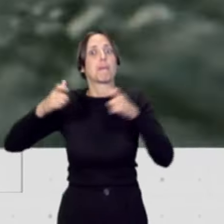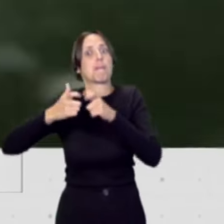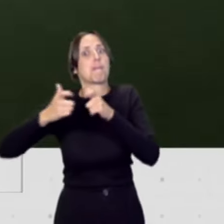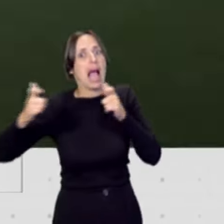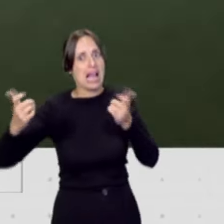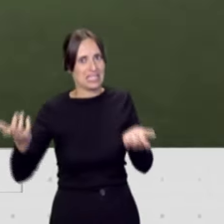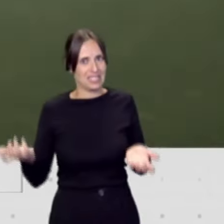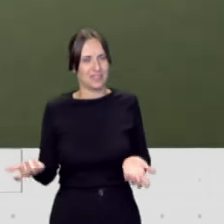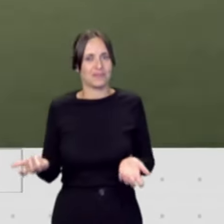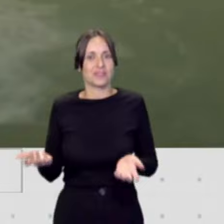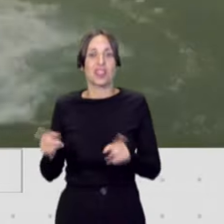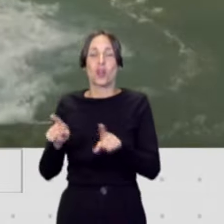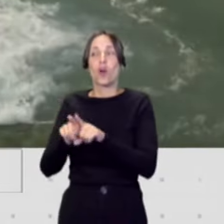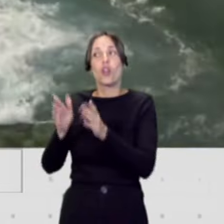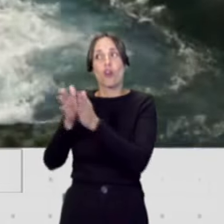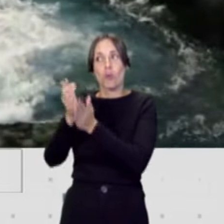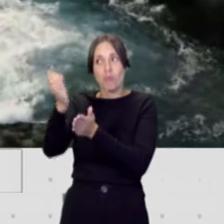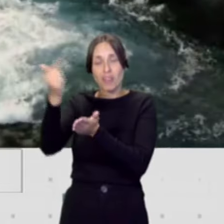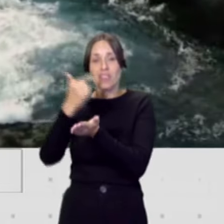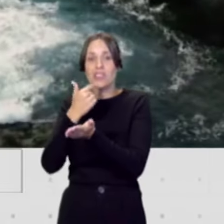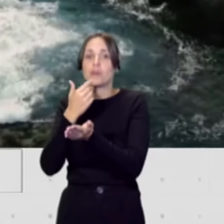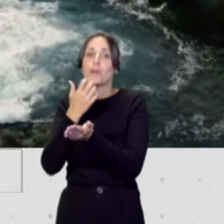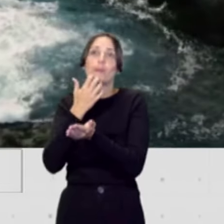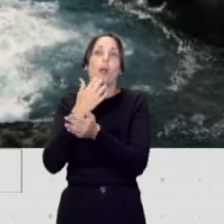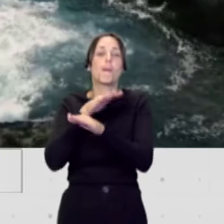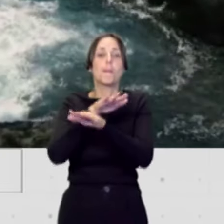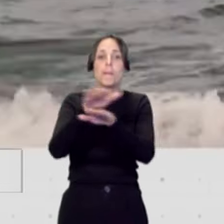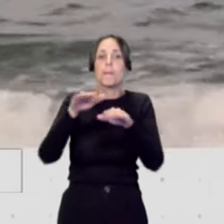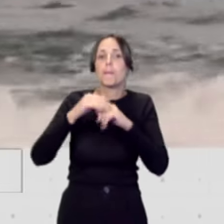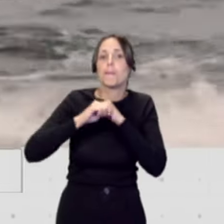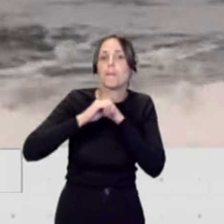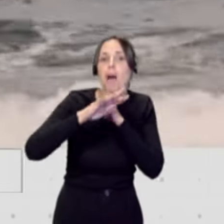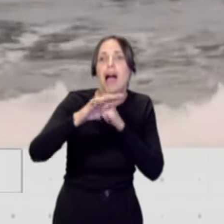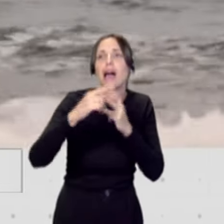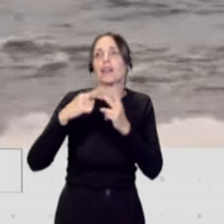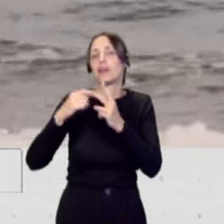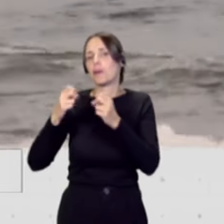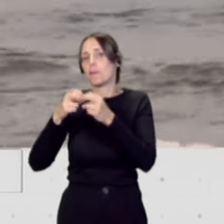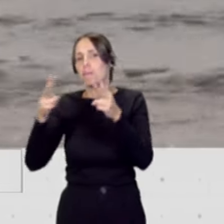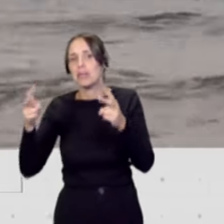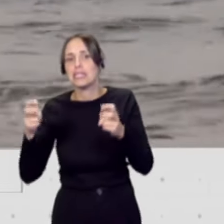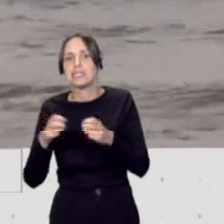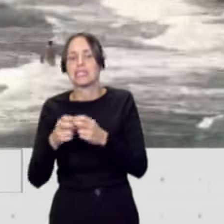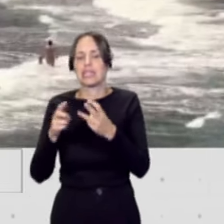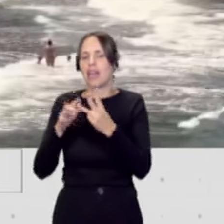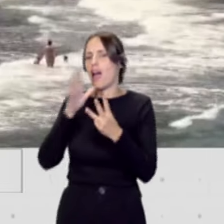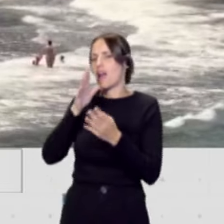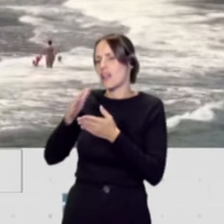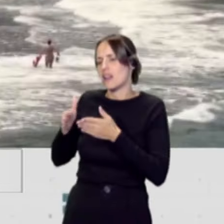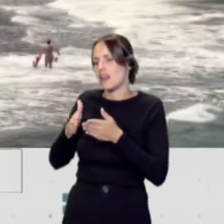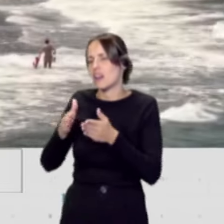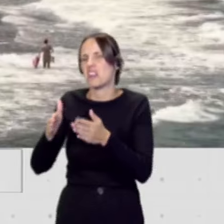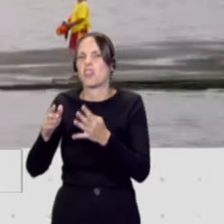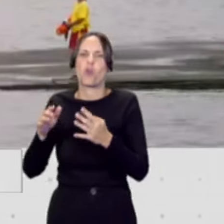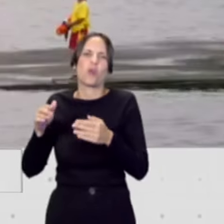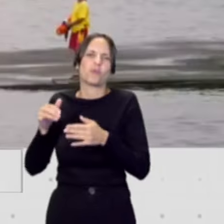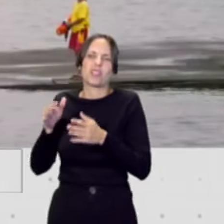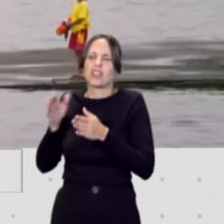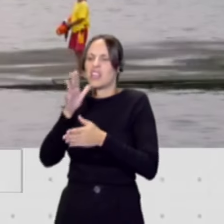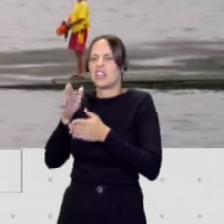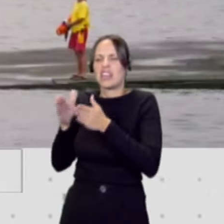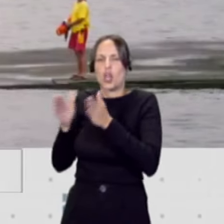Chano, no solamente en el mar, sino que en piscinas, en arroyos, en ríos, y esto también genera